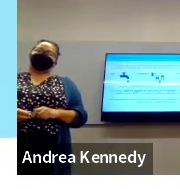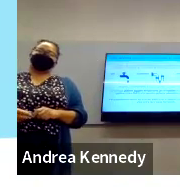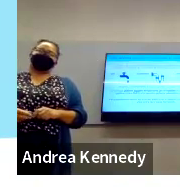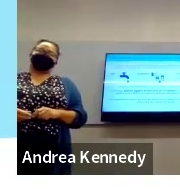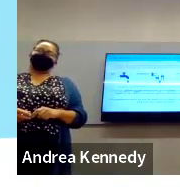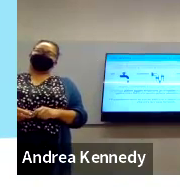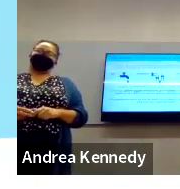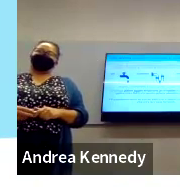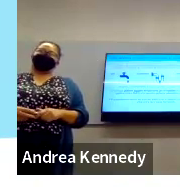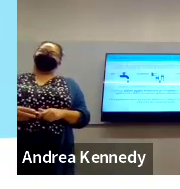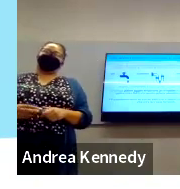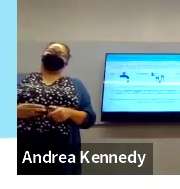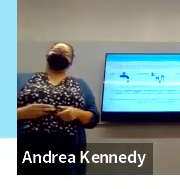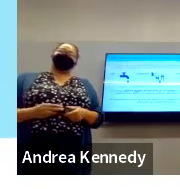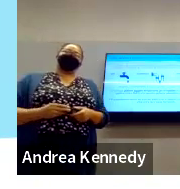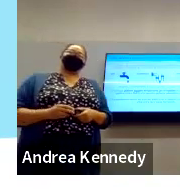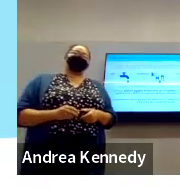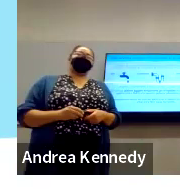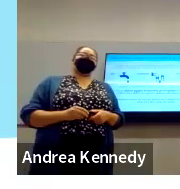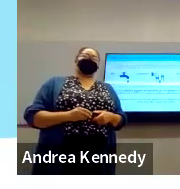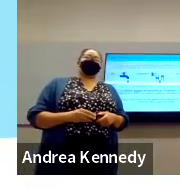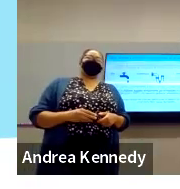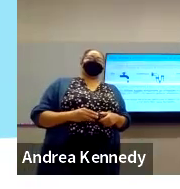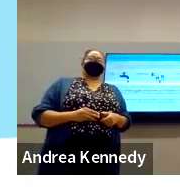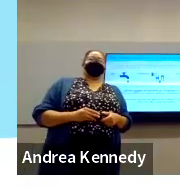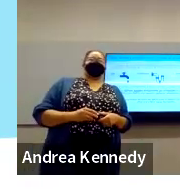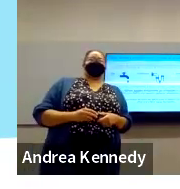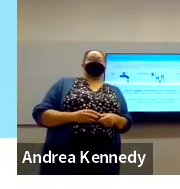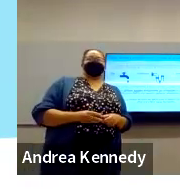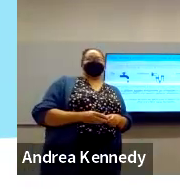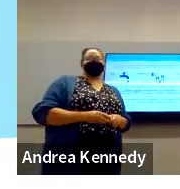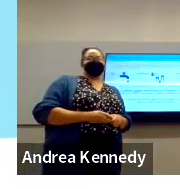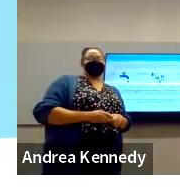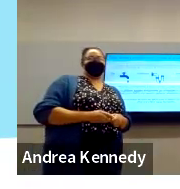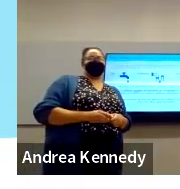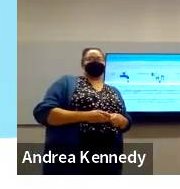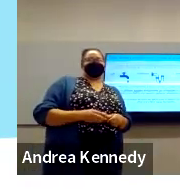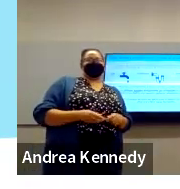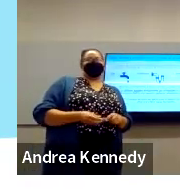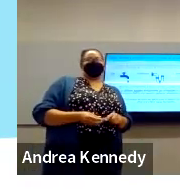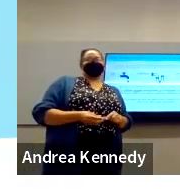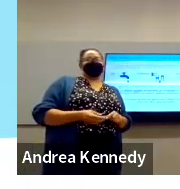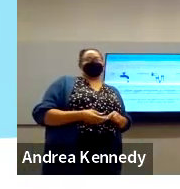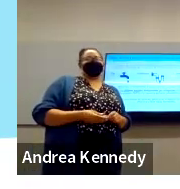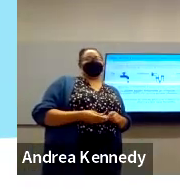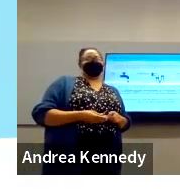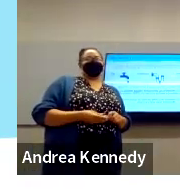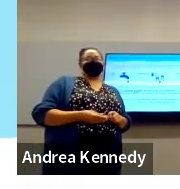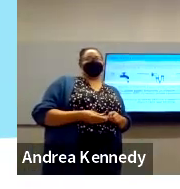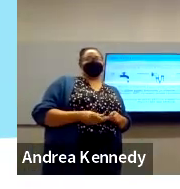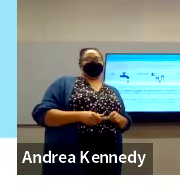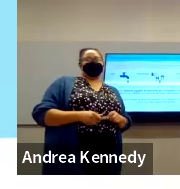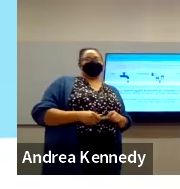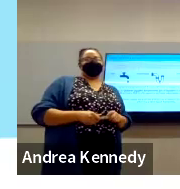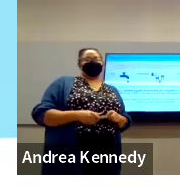demás tienen 20 personas en un apartamento y yo tengo solamente mis 3 personas y a mí me va a subir a lo